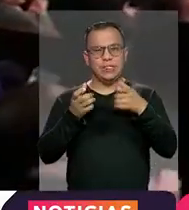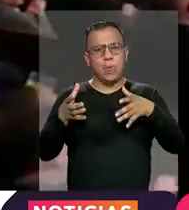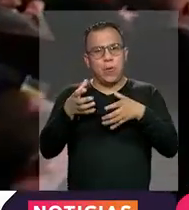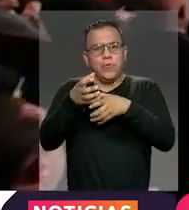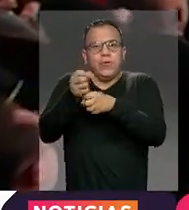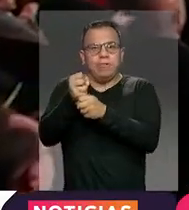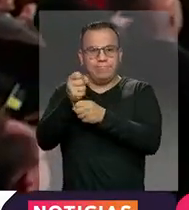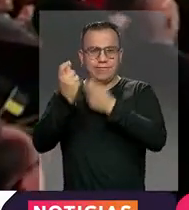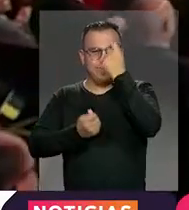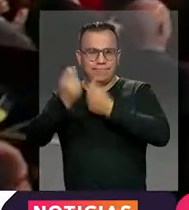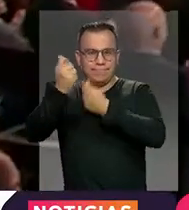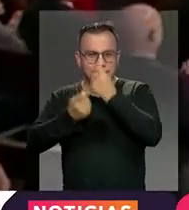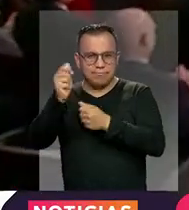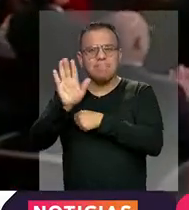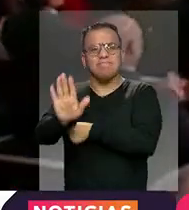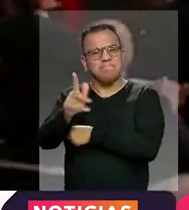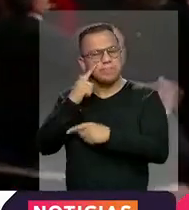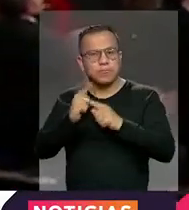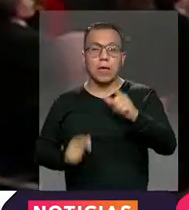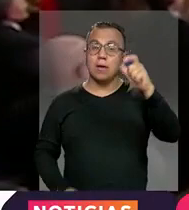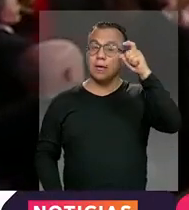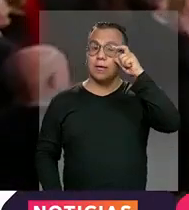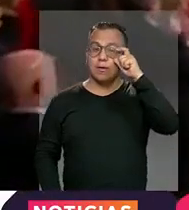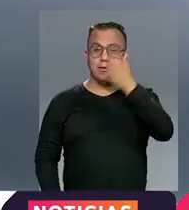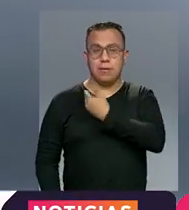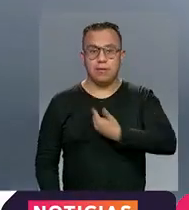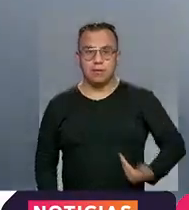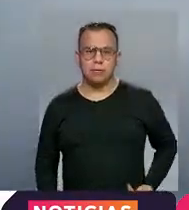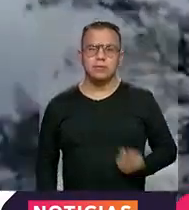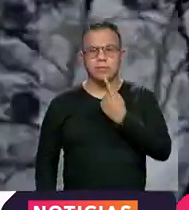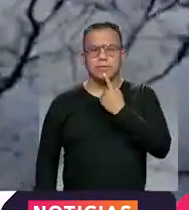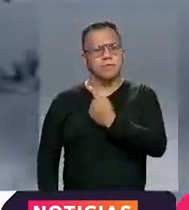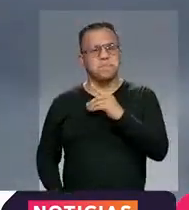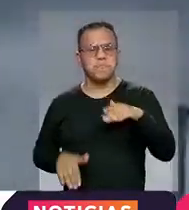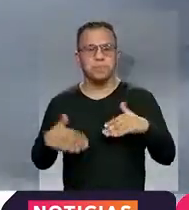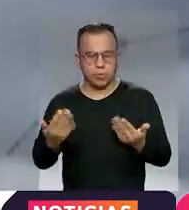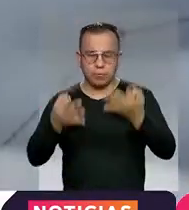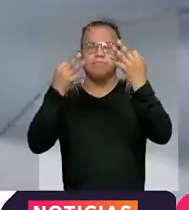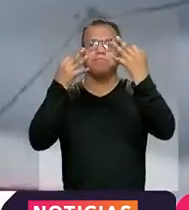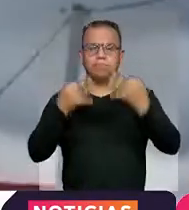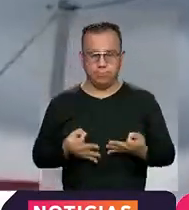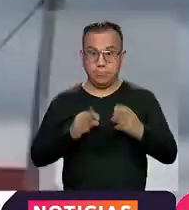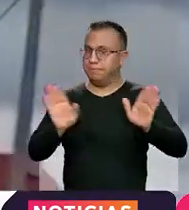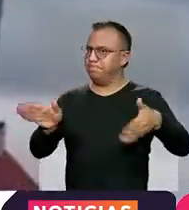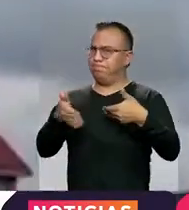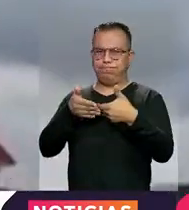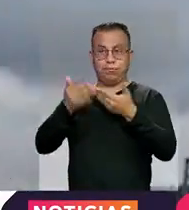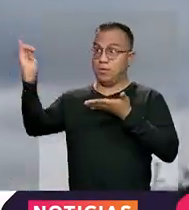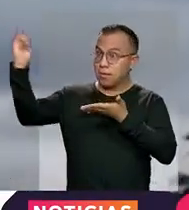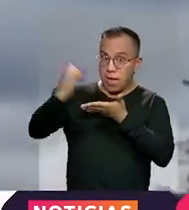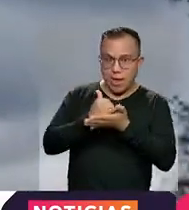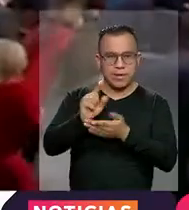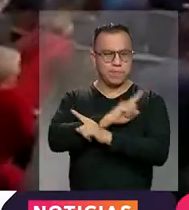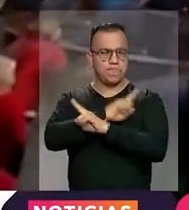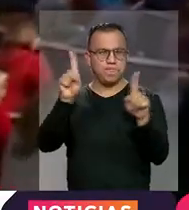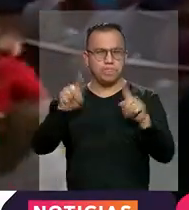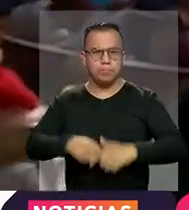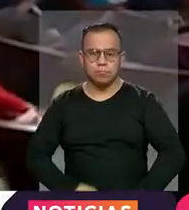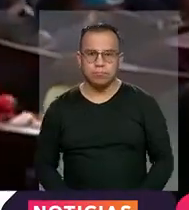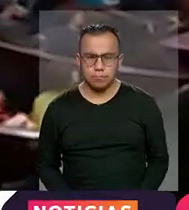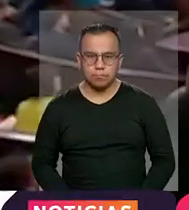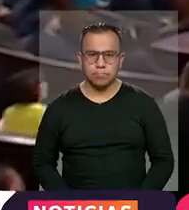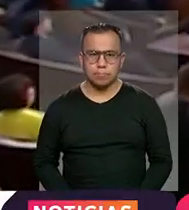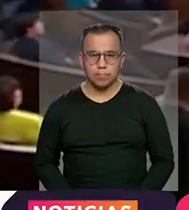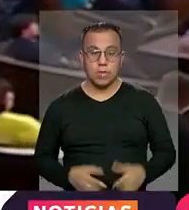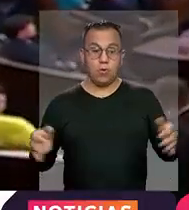económicamente a Rusia. El presidente Joe Biden, en su discurso del Estado de la Nación, confirmó el cierre del espacio aéreo. El Departamento